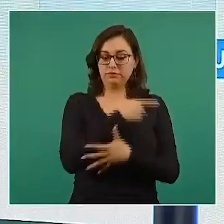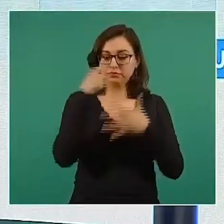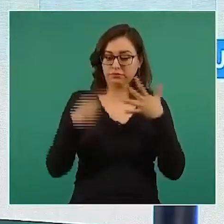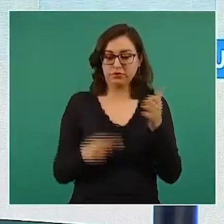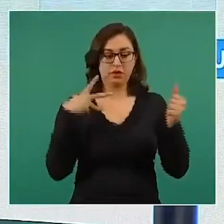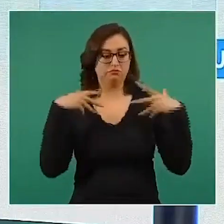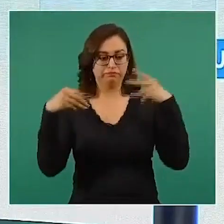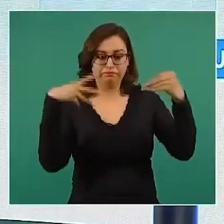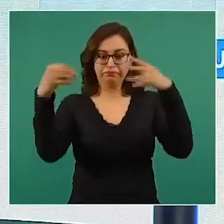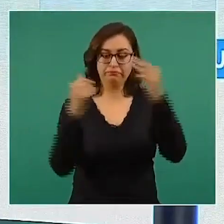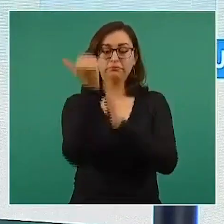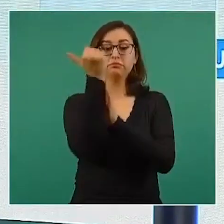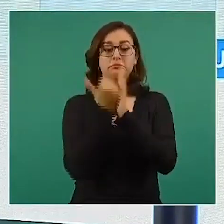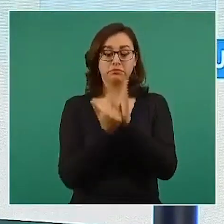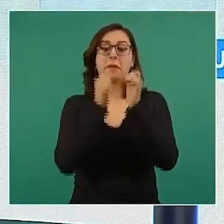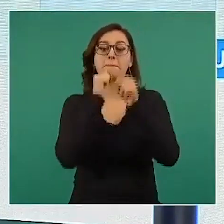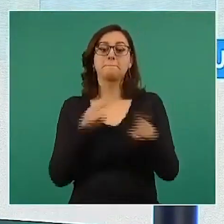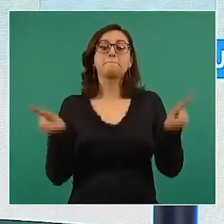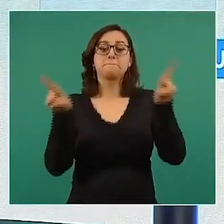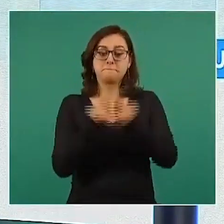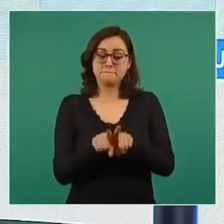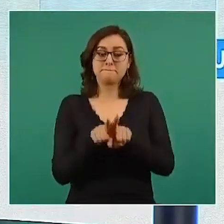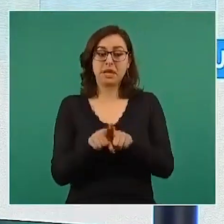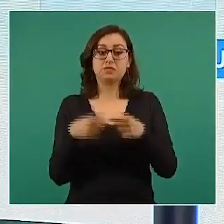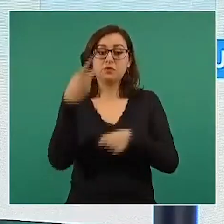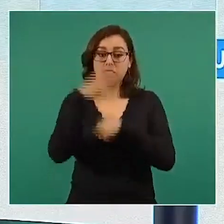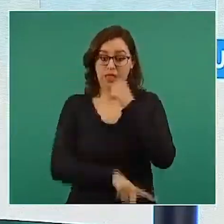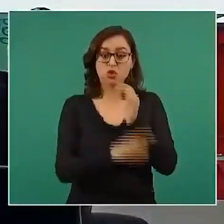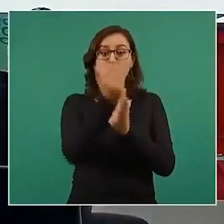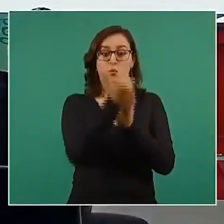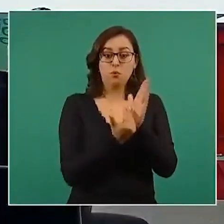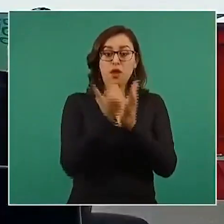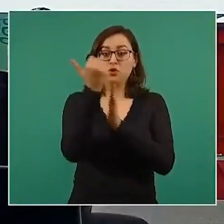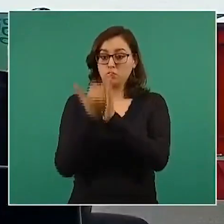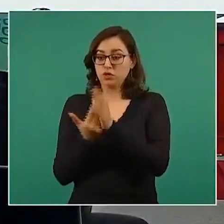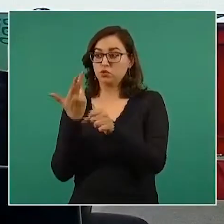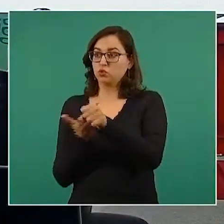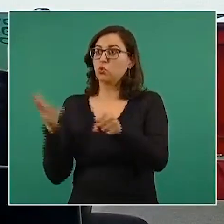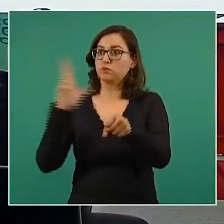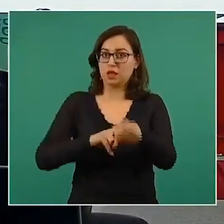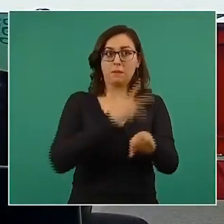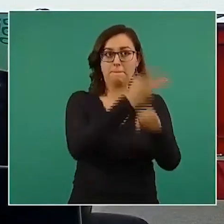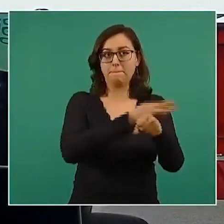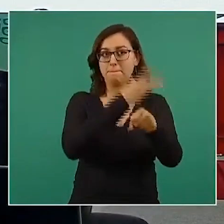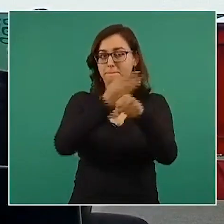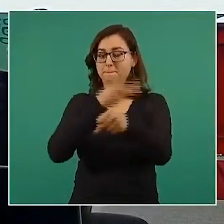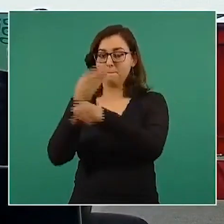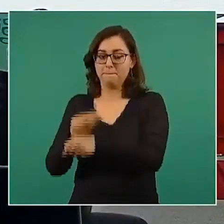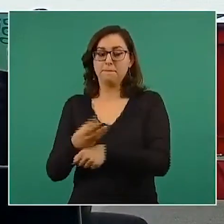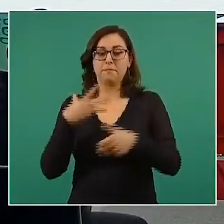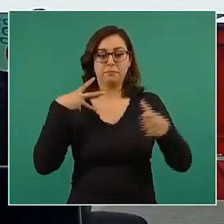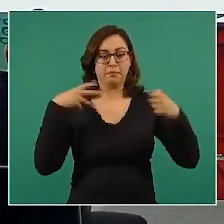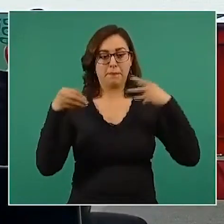de mitigación y, por supuesto, también la mitigación de daños producto de la reconversión hospitalaria y el control de